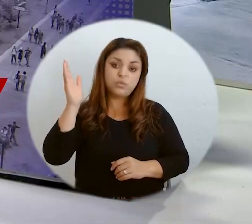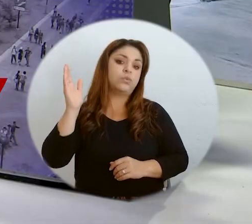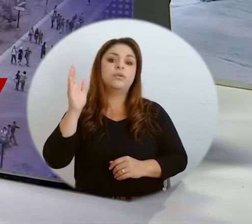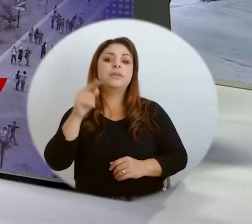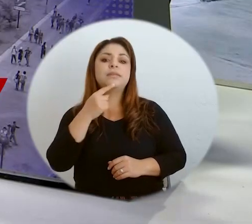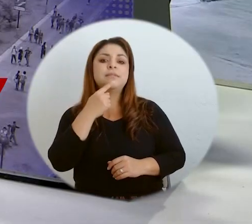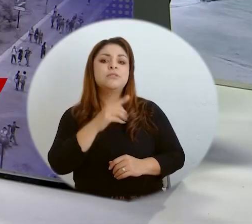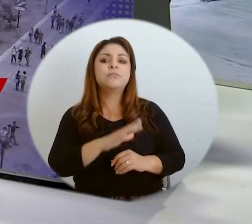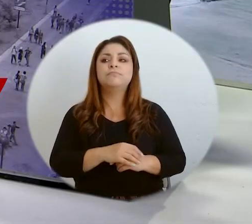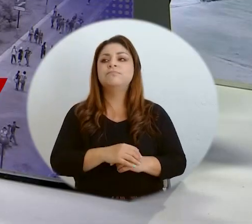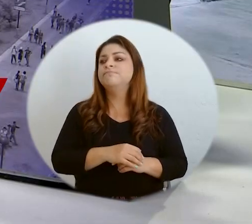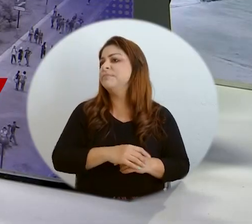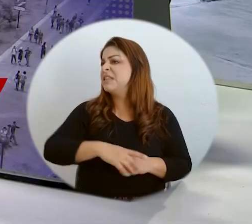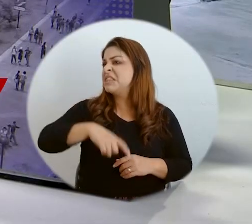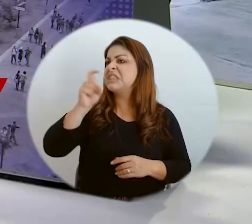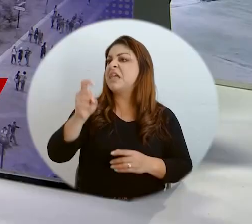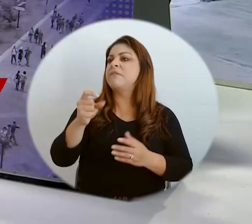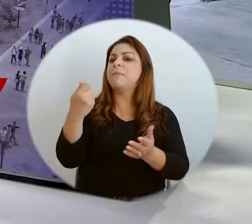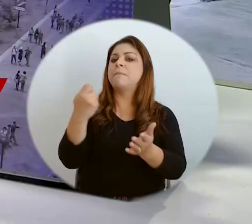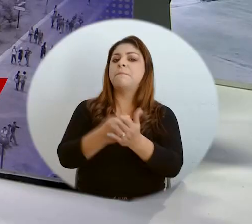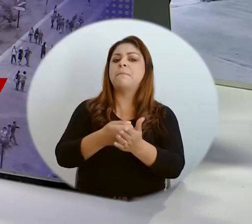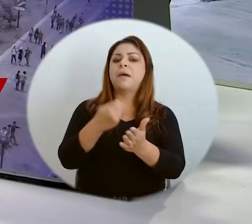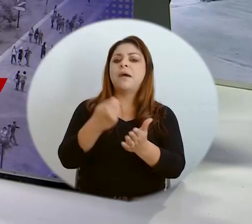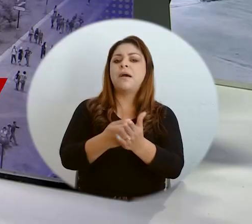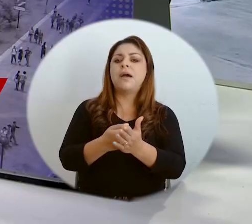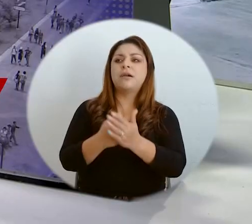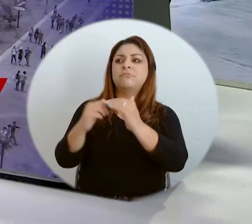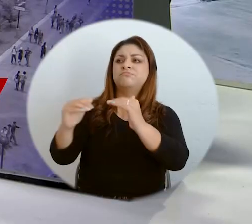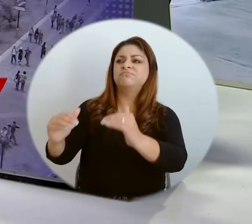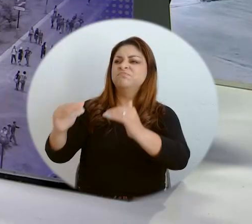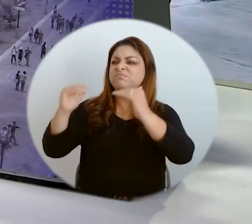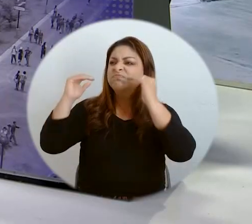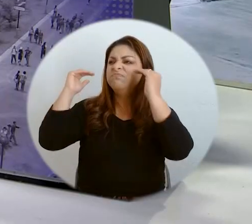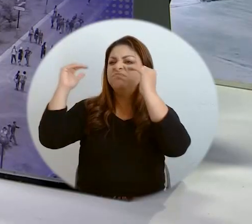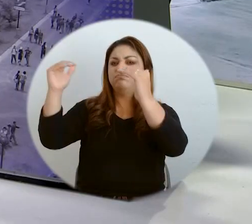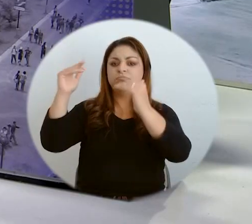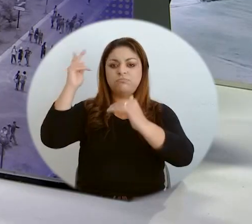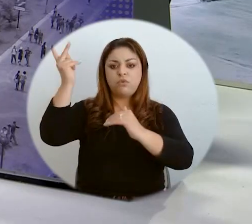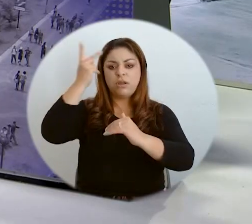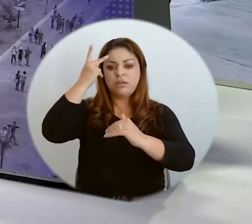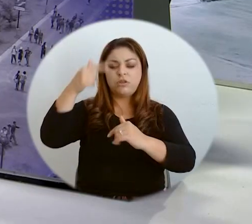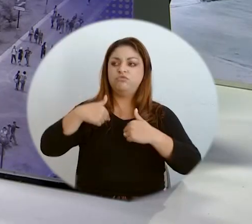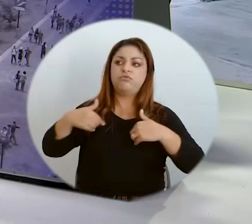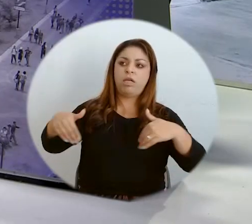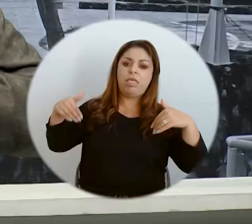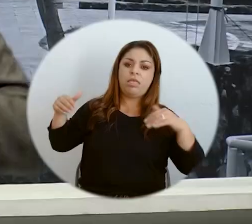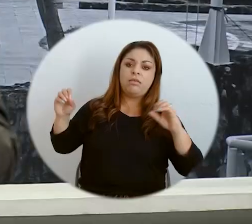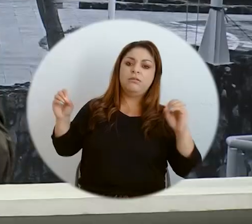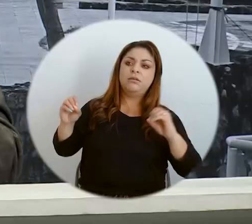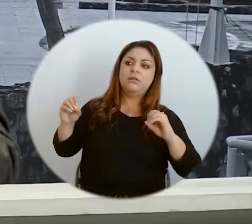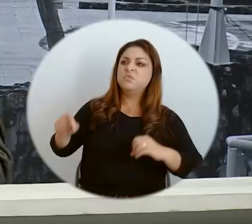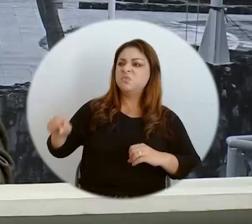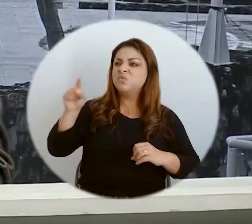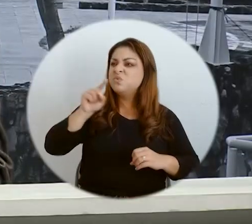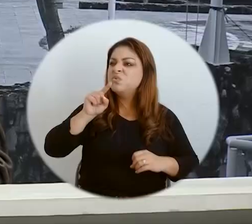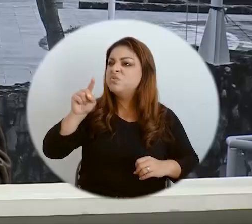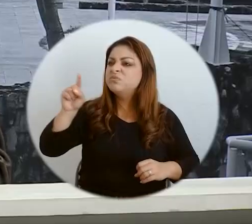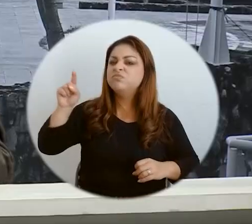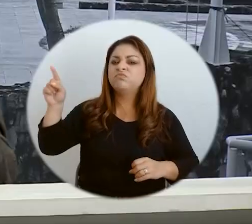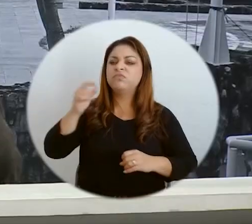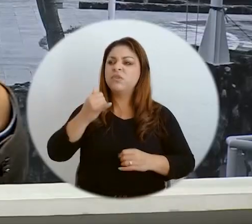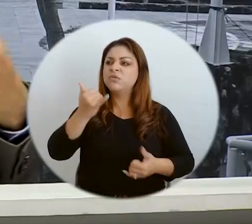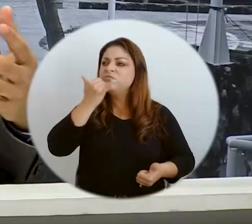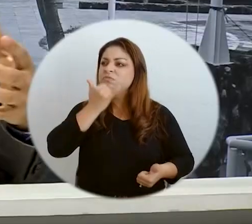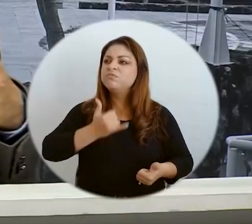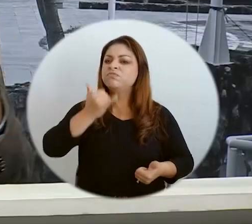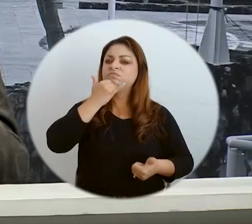mucho de su discurso está basado en cobrarle a la élite política, ¿verdad? A una supuesta élite política de la que él se deslinda,